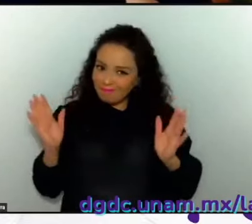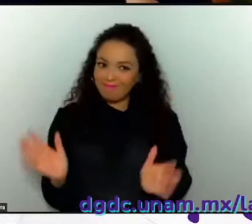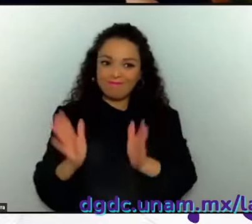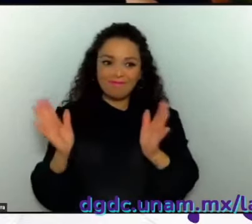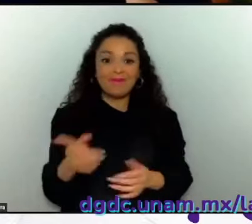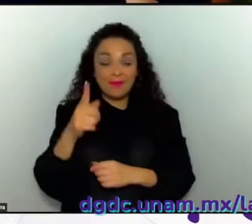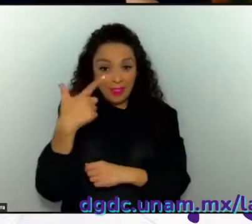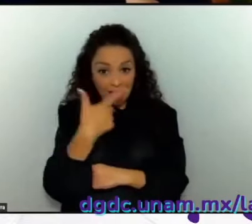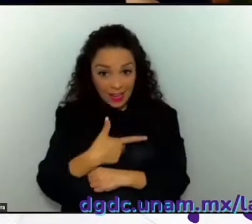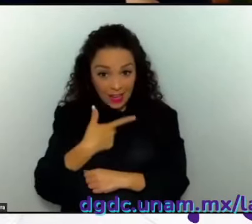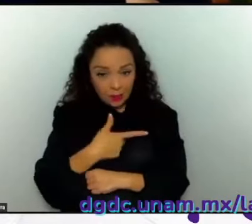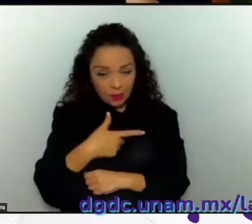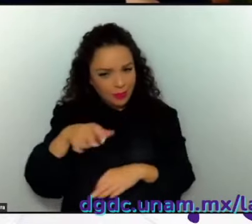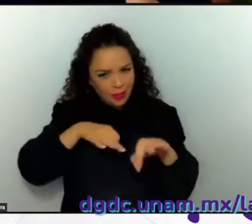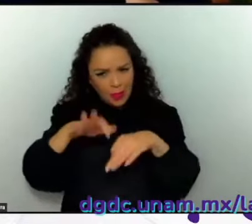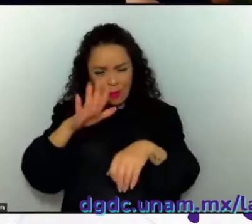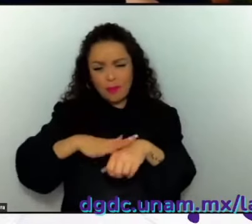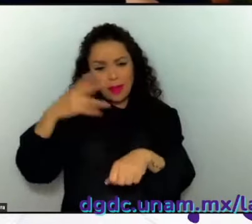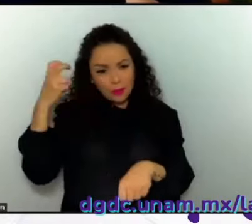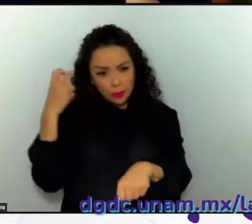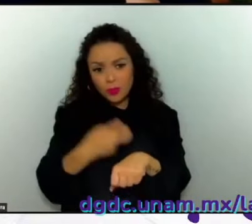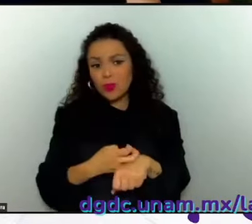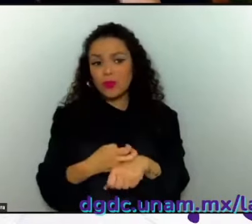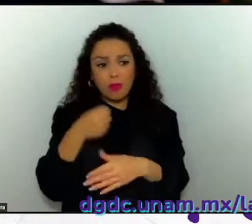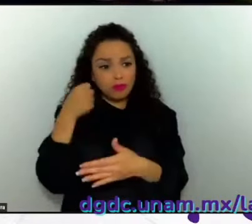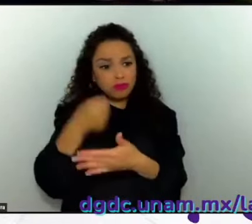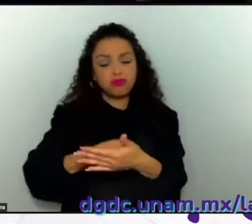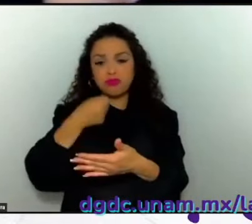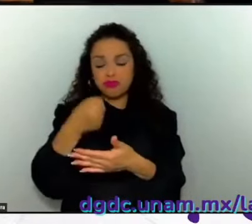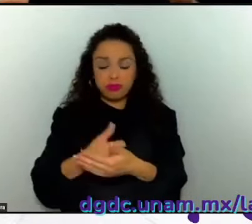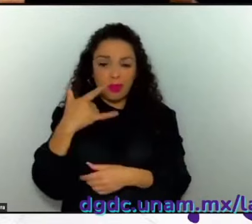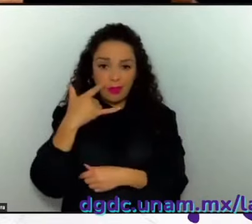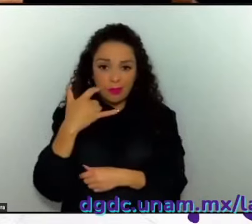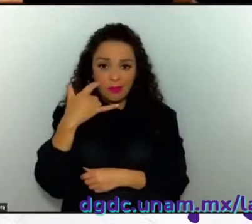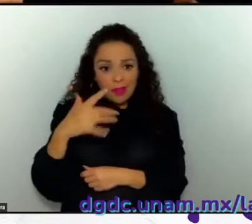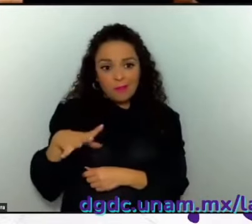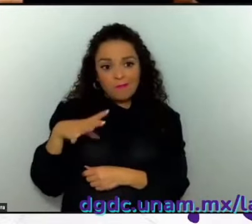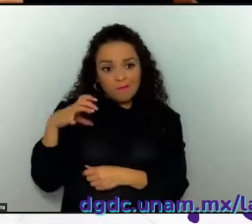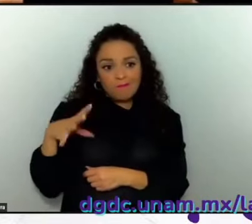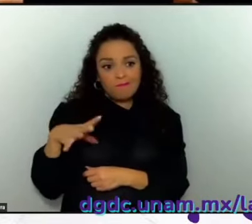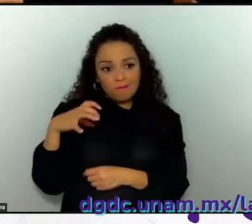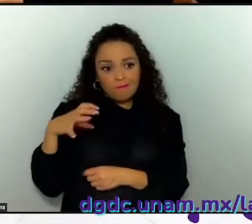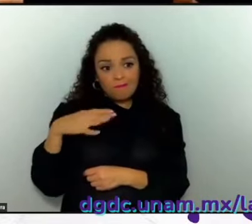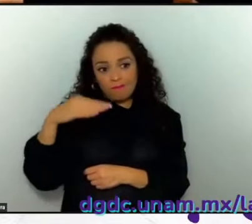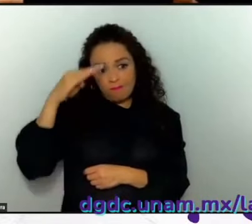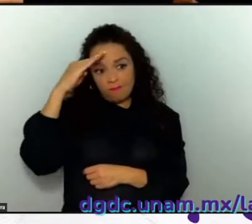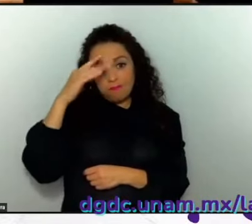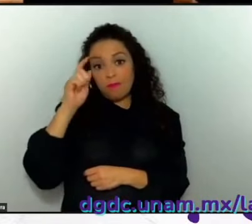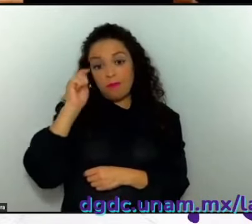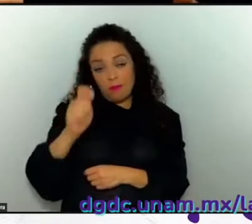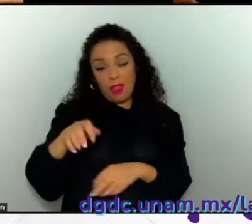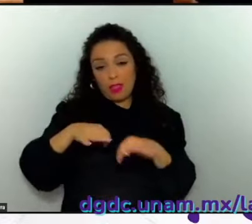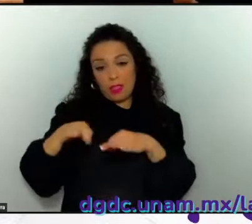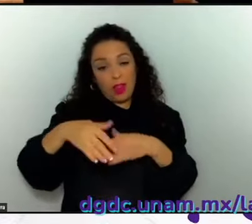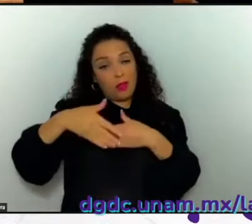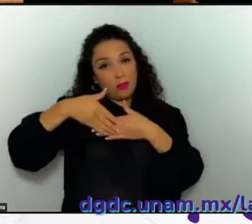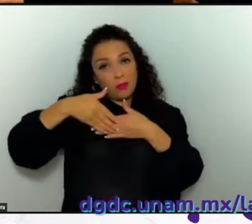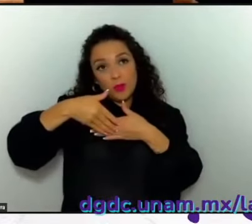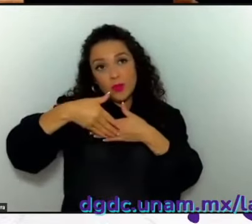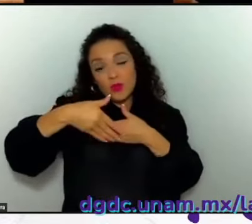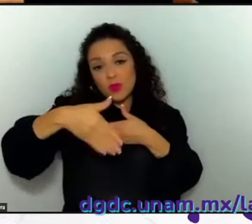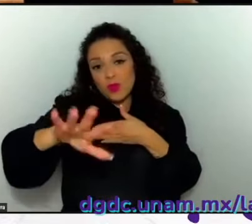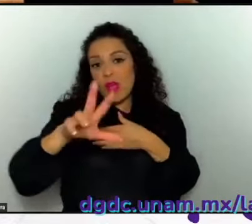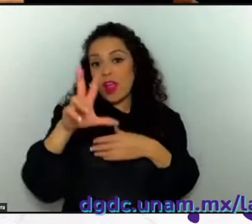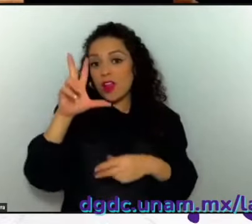guste, que trabaje duro y que bueno, pues que lo vea como un trabajo de largo, largo recorrido, ¿no? O sea, que no se